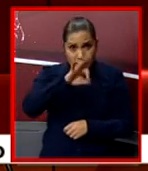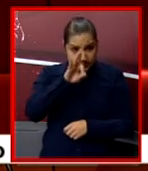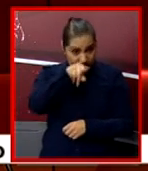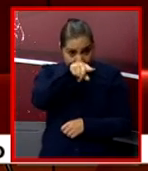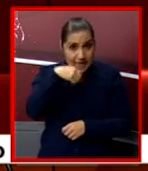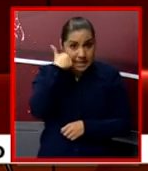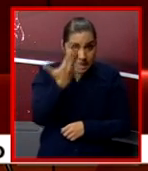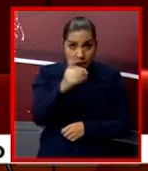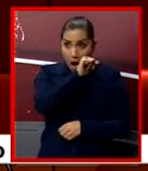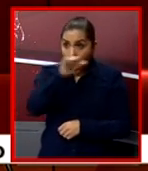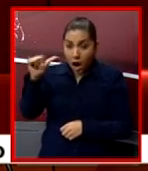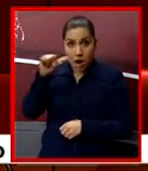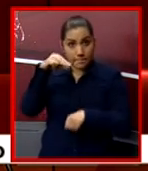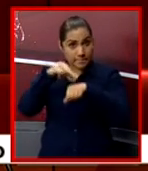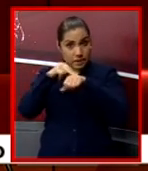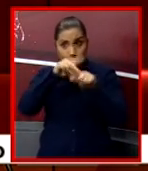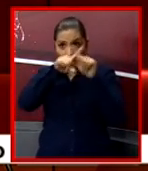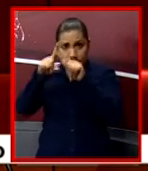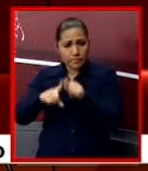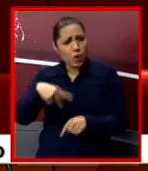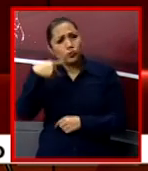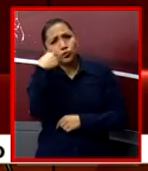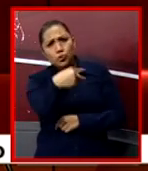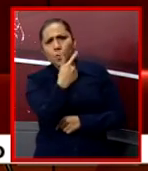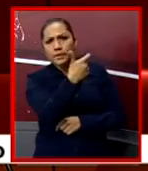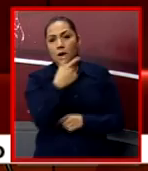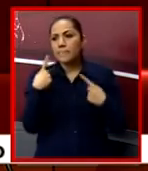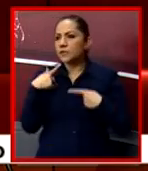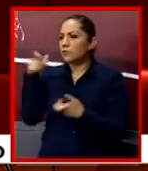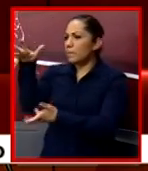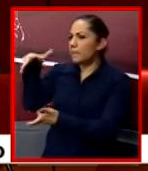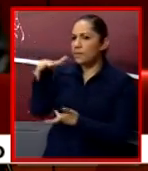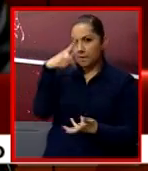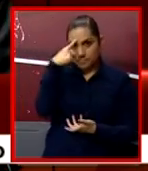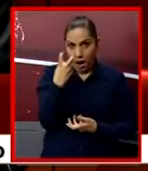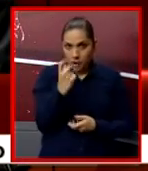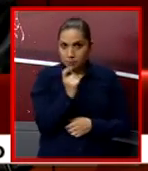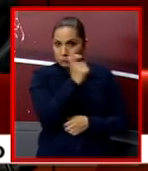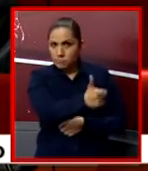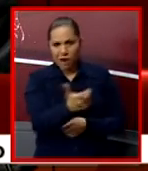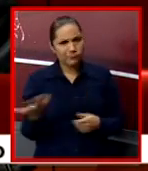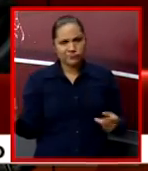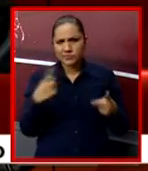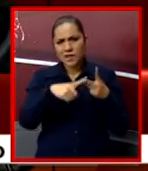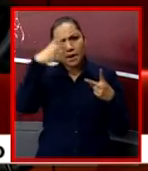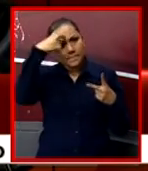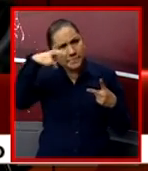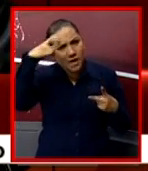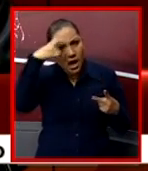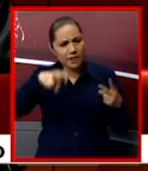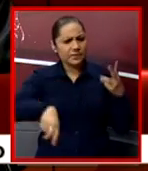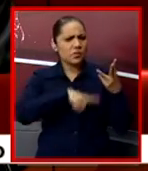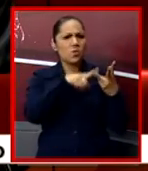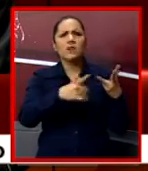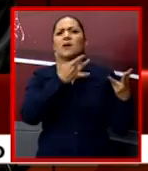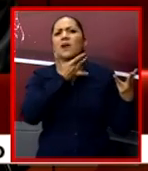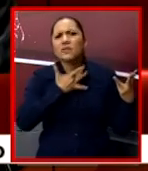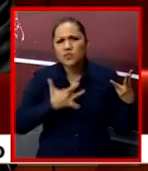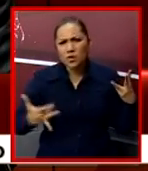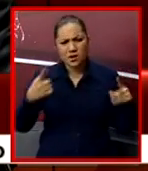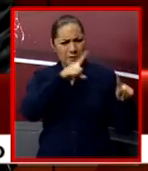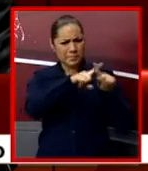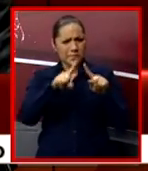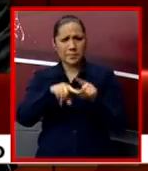su dinero, no con el de la gente. Eliminar viáticos, gasolinas de todos los altos